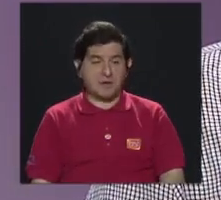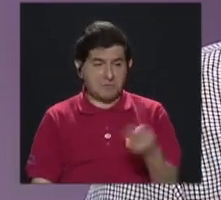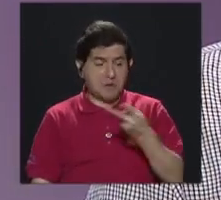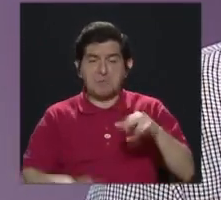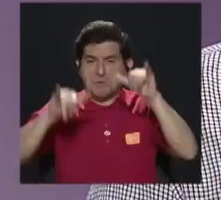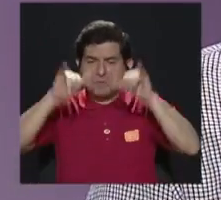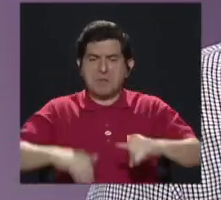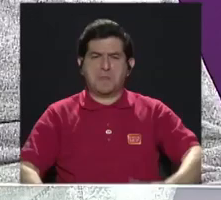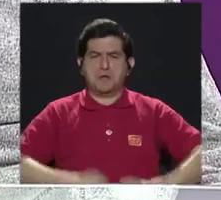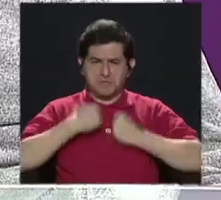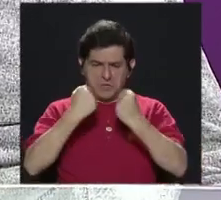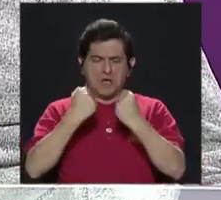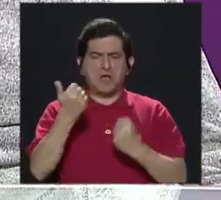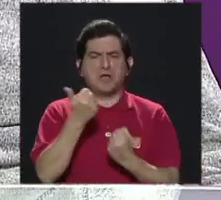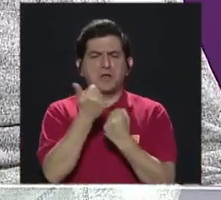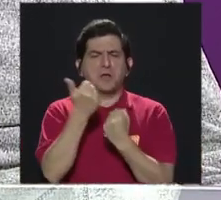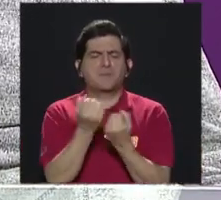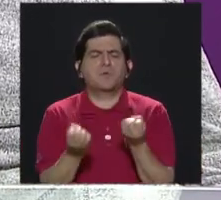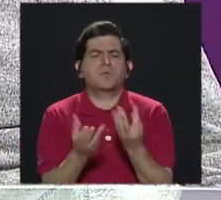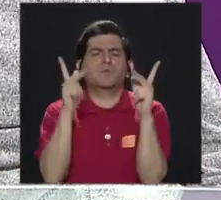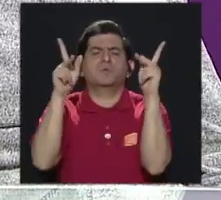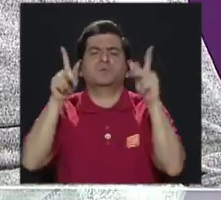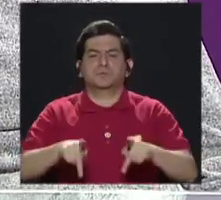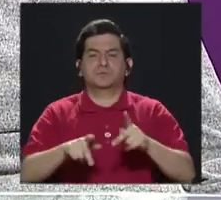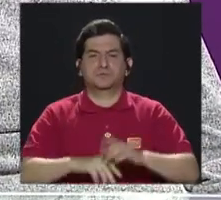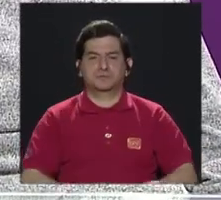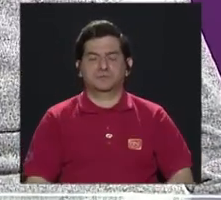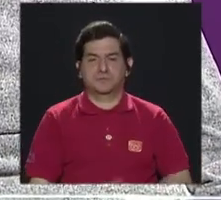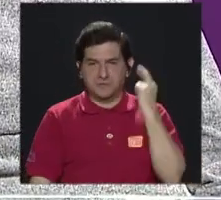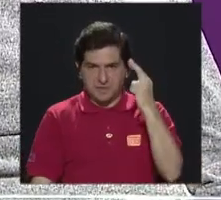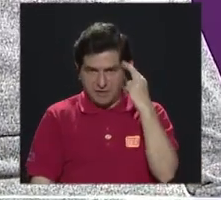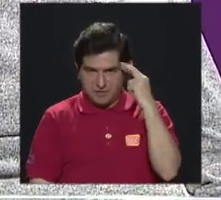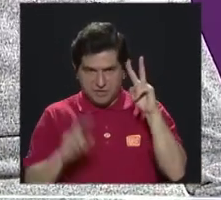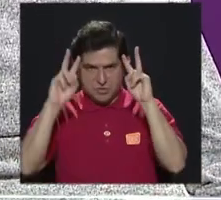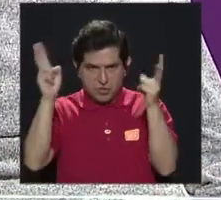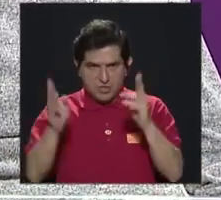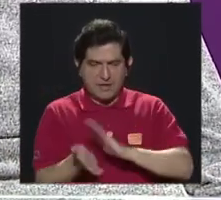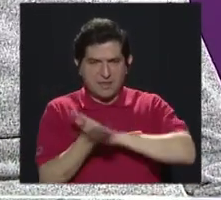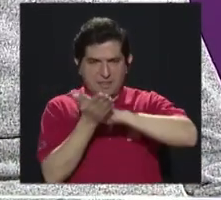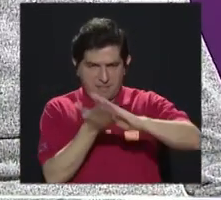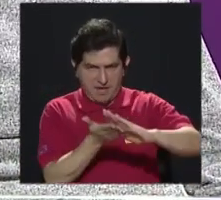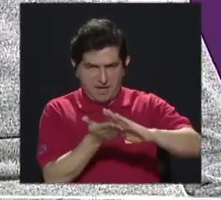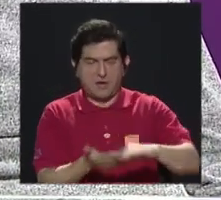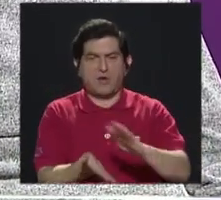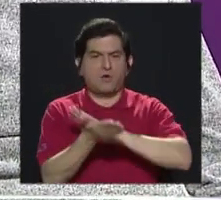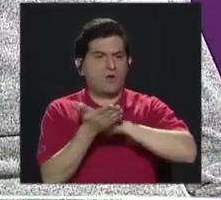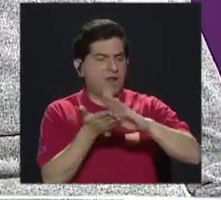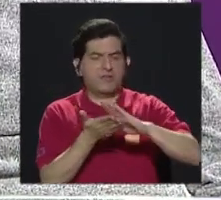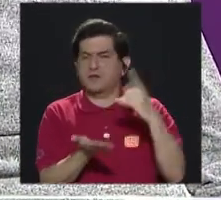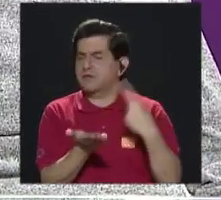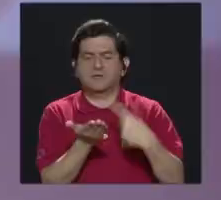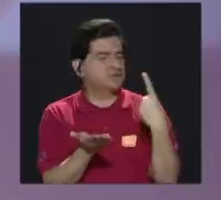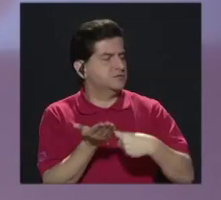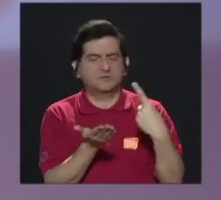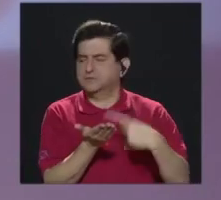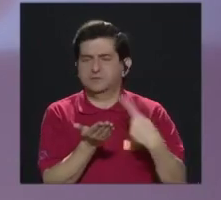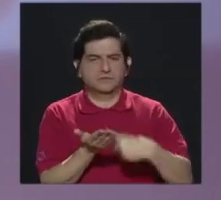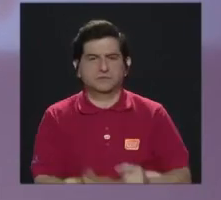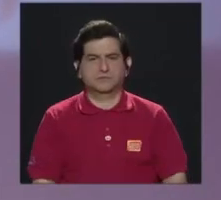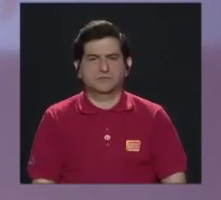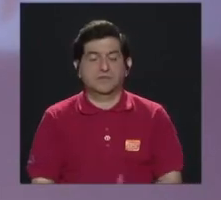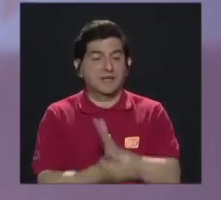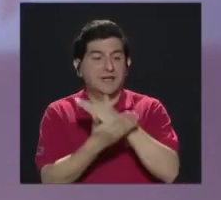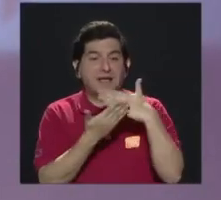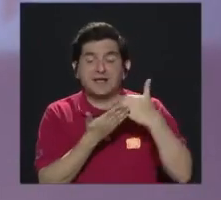mantenido valientes y con el apoyo de muchísima gente, porque son temas de dignidad. La dignidad ni siquiera se debería discutir, o sea, es algo